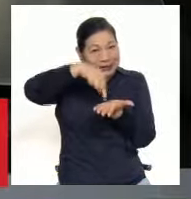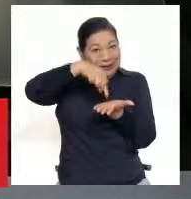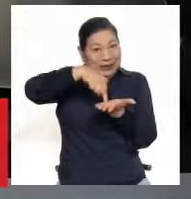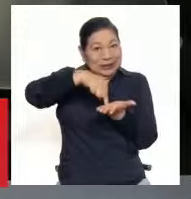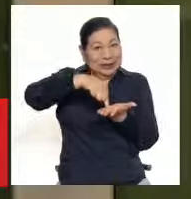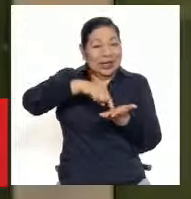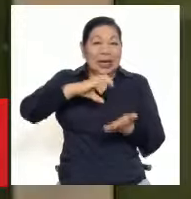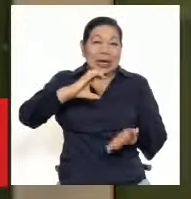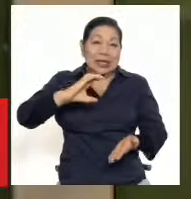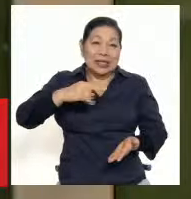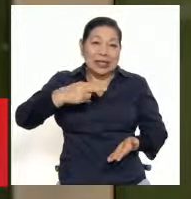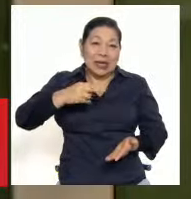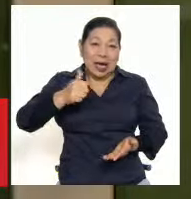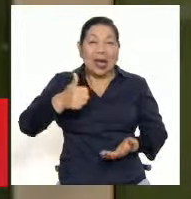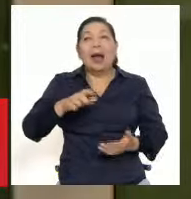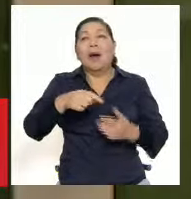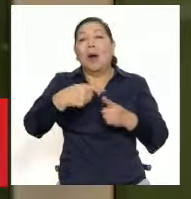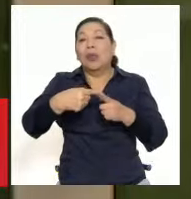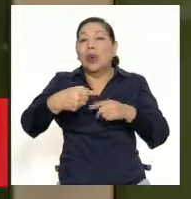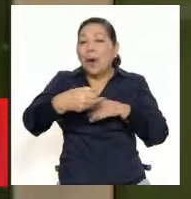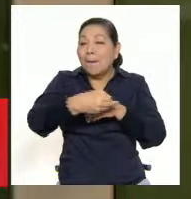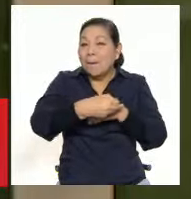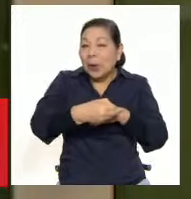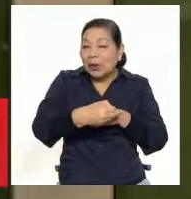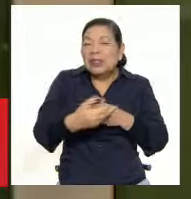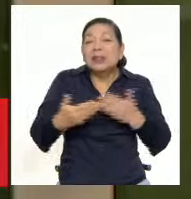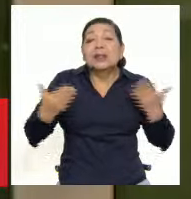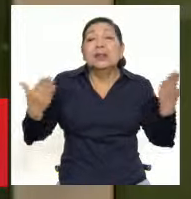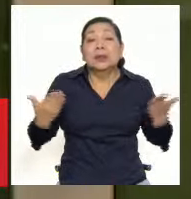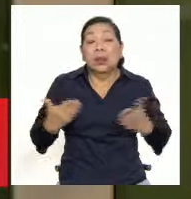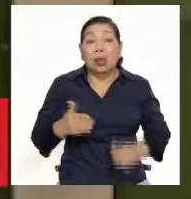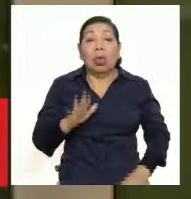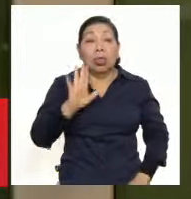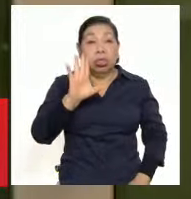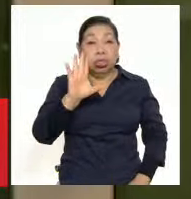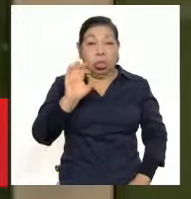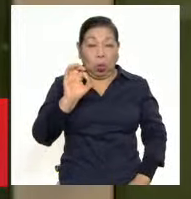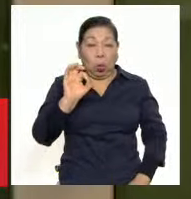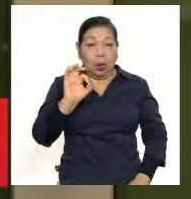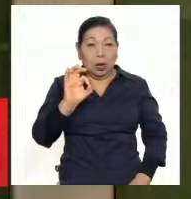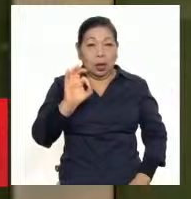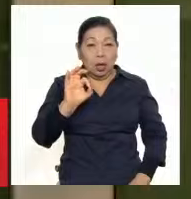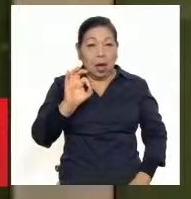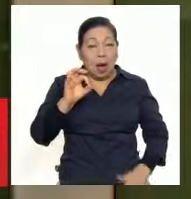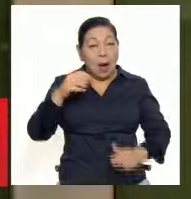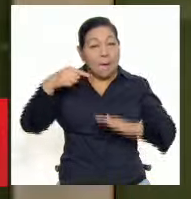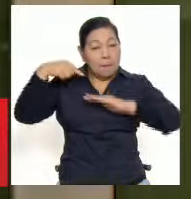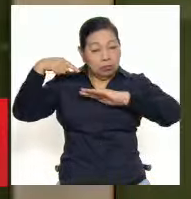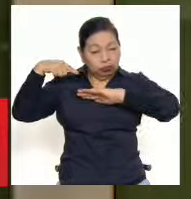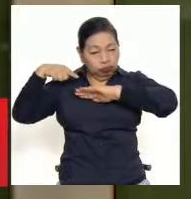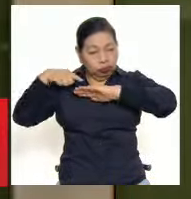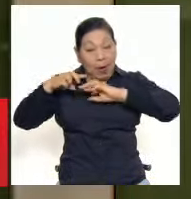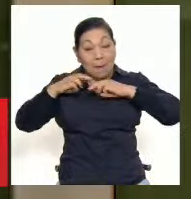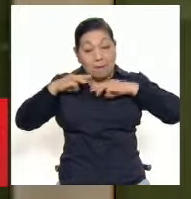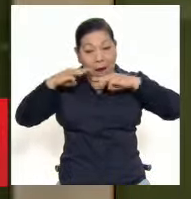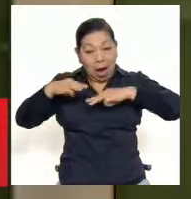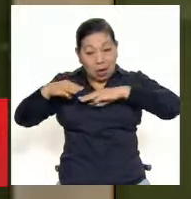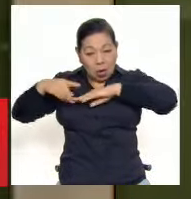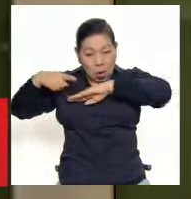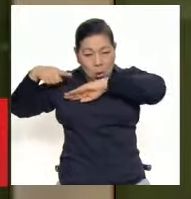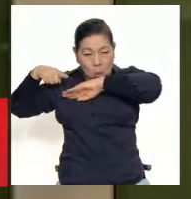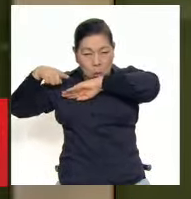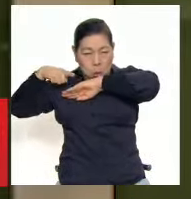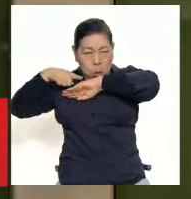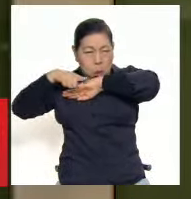localidad de Chala, Yauca, Tiquipa. El epicentro ha ocurrido 50 kilómetros mar adentro. Eso ha ayudado mucho a que la energía se